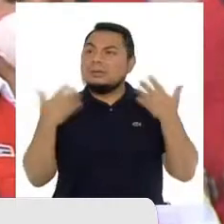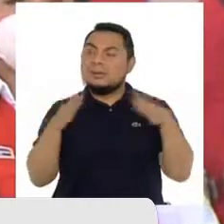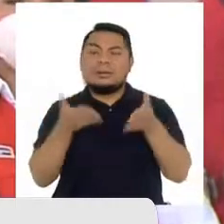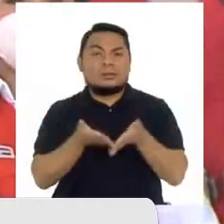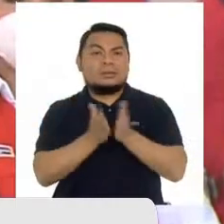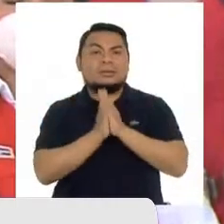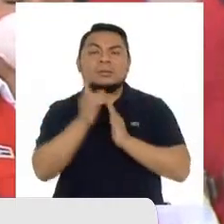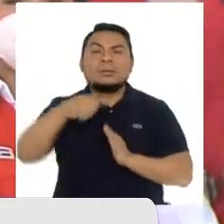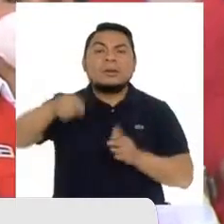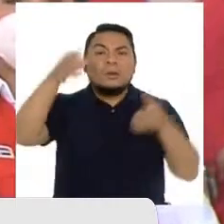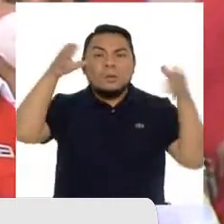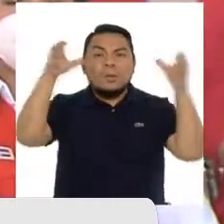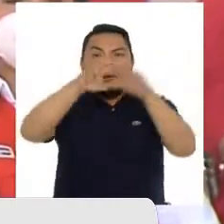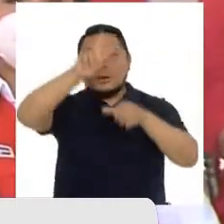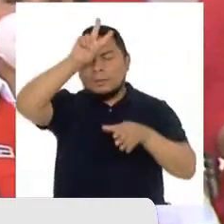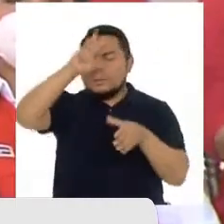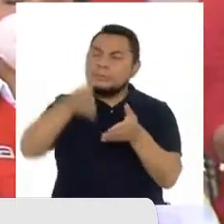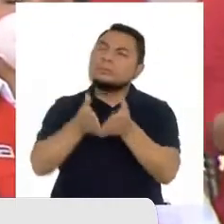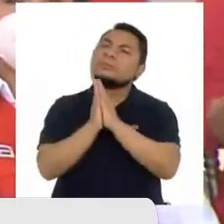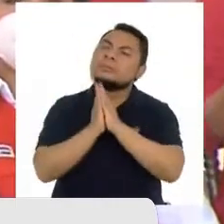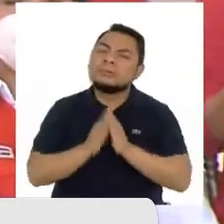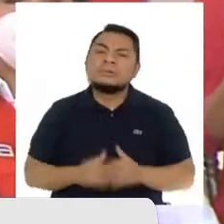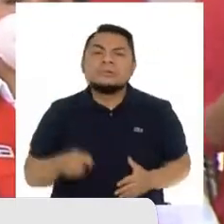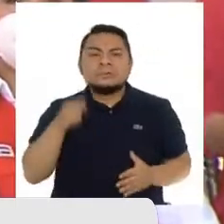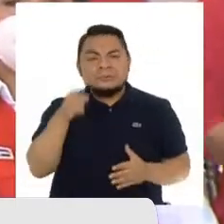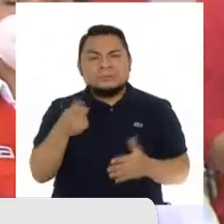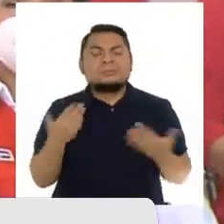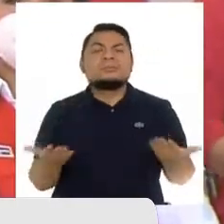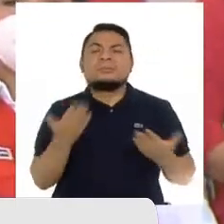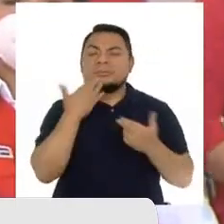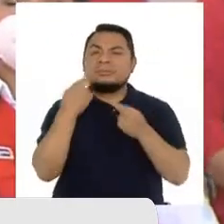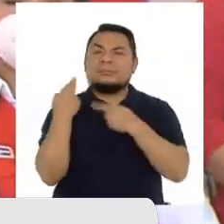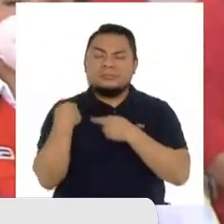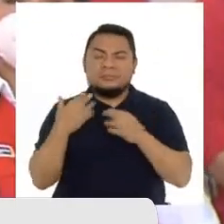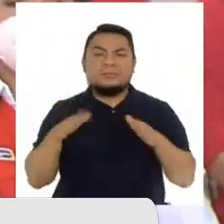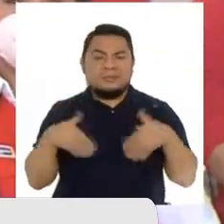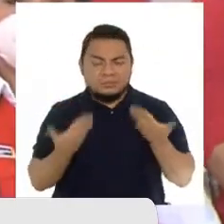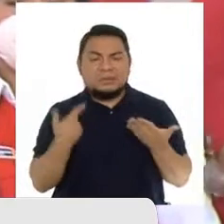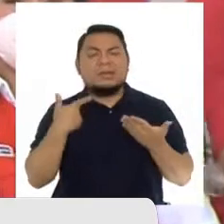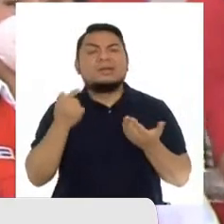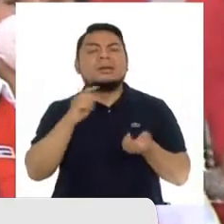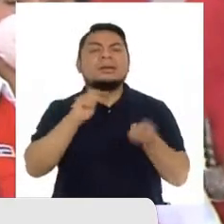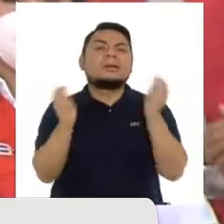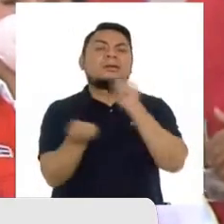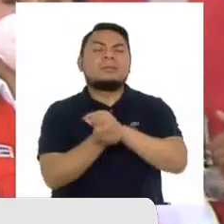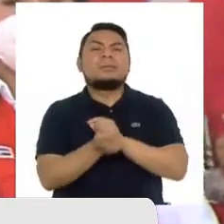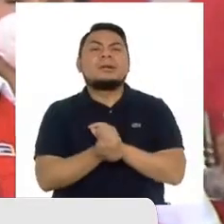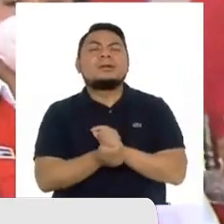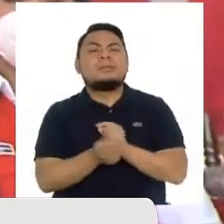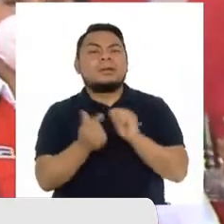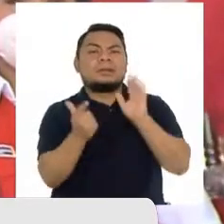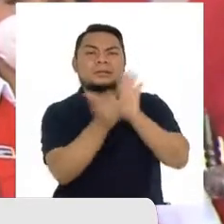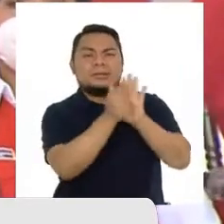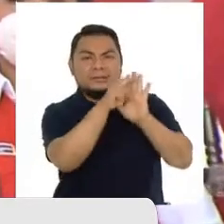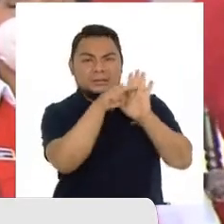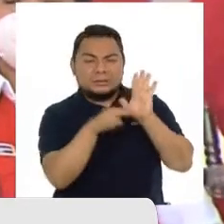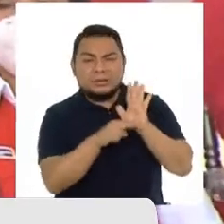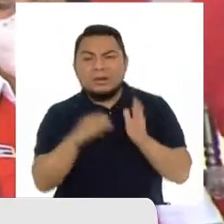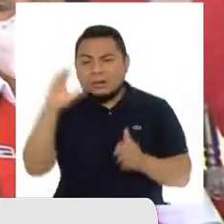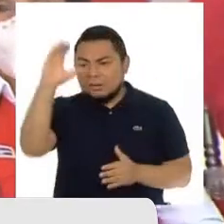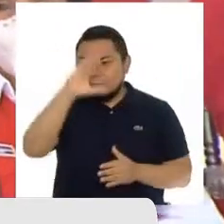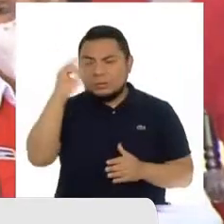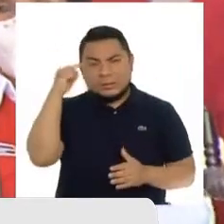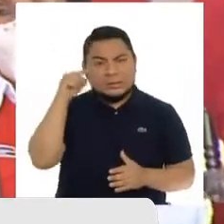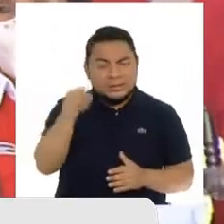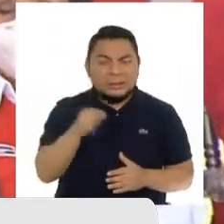al congreso de la república la delegación de facultades sobre la reforma tributaria buscando con